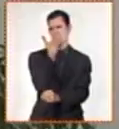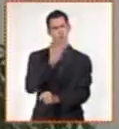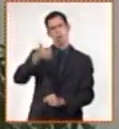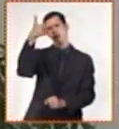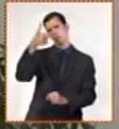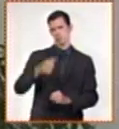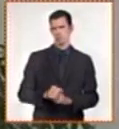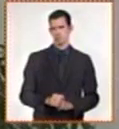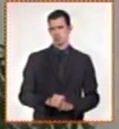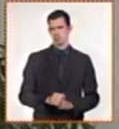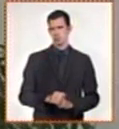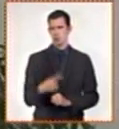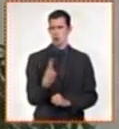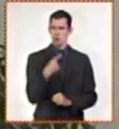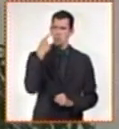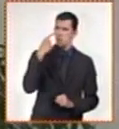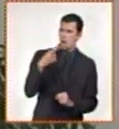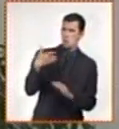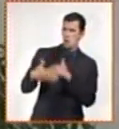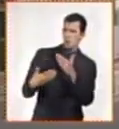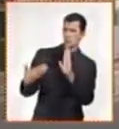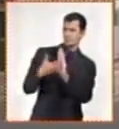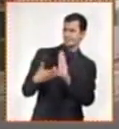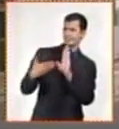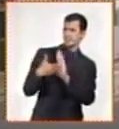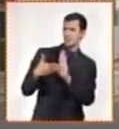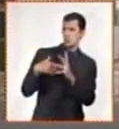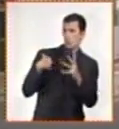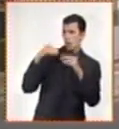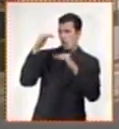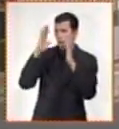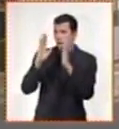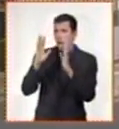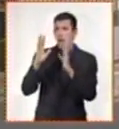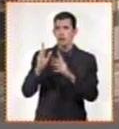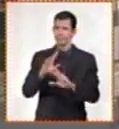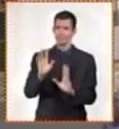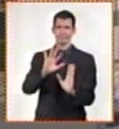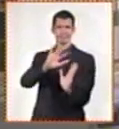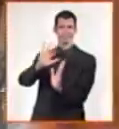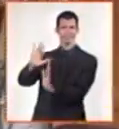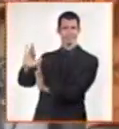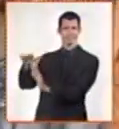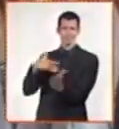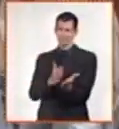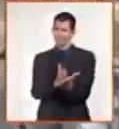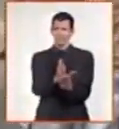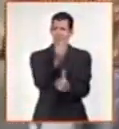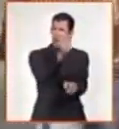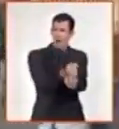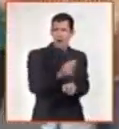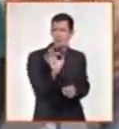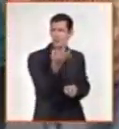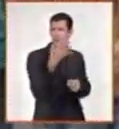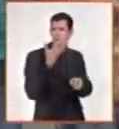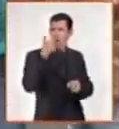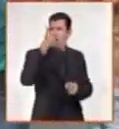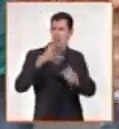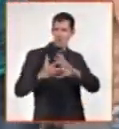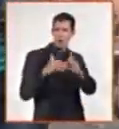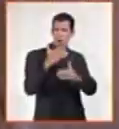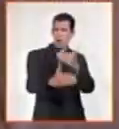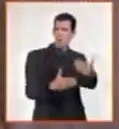se adapta a sus condiciones nacionales y en solo unas décadas ha realizado logros históricos y ha recorrido el